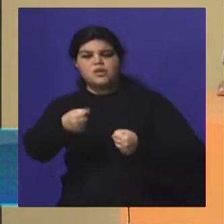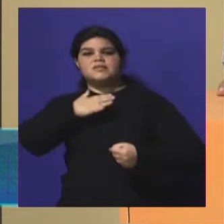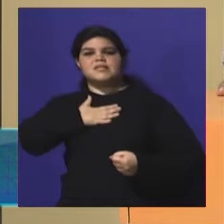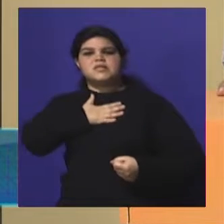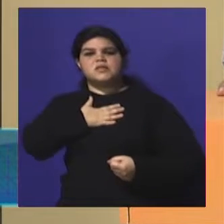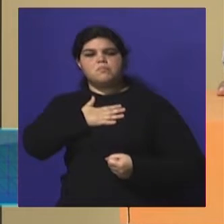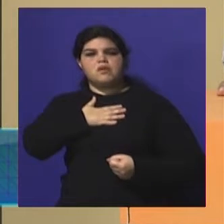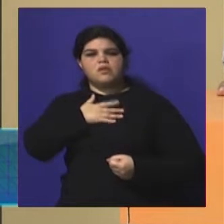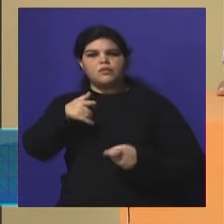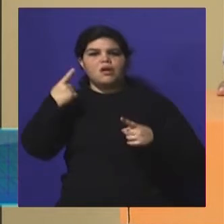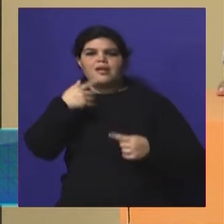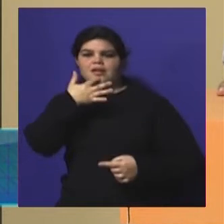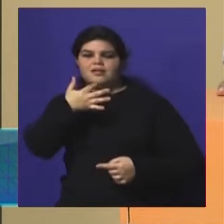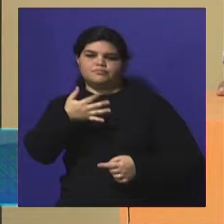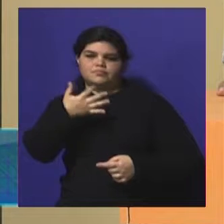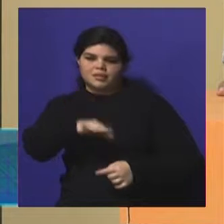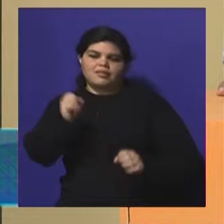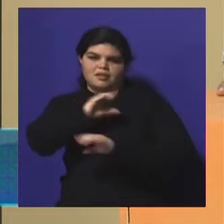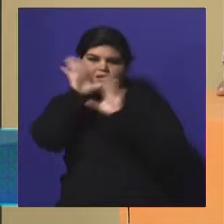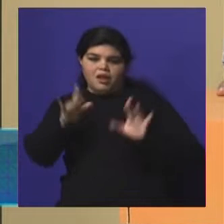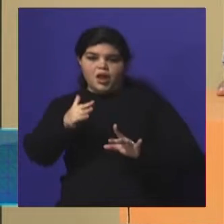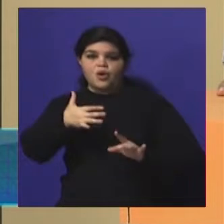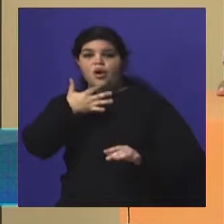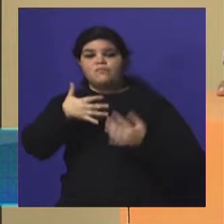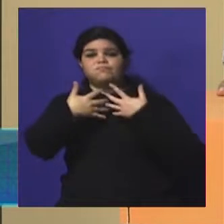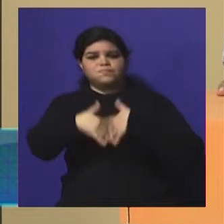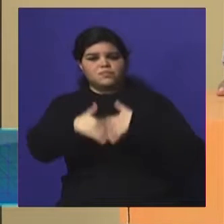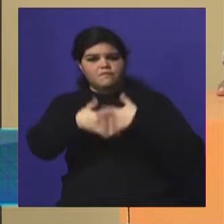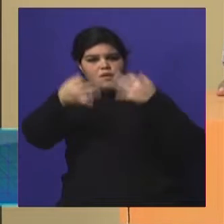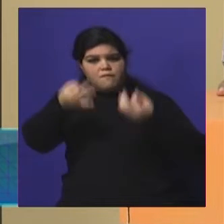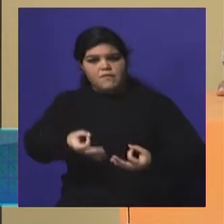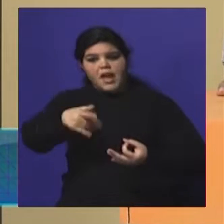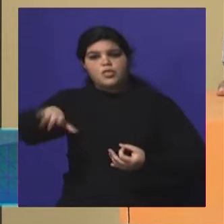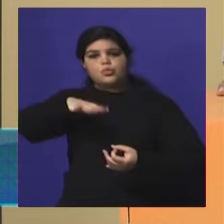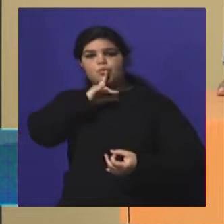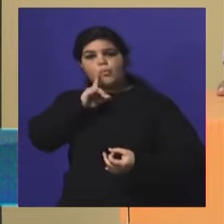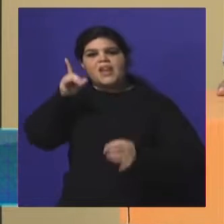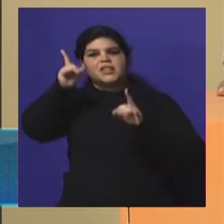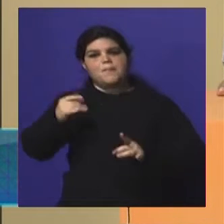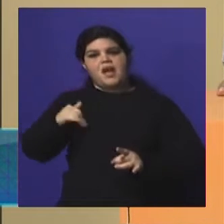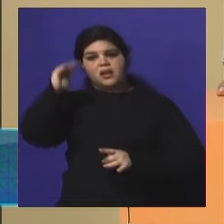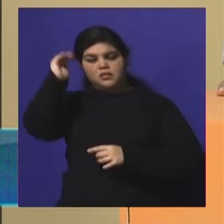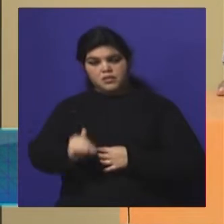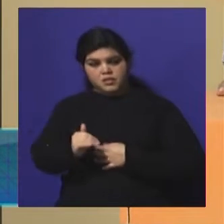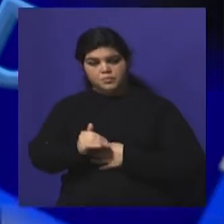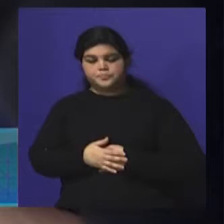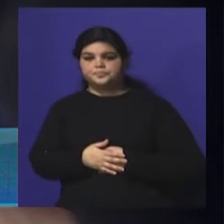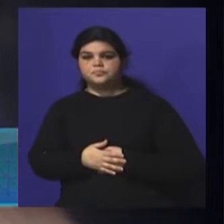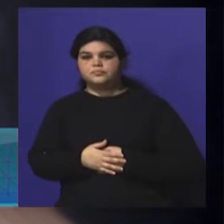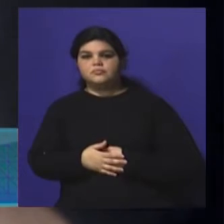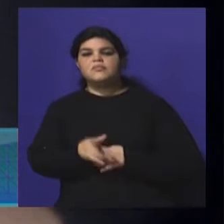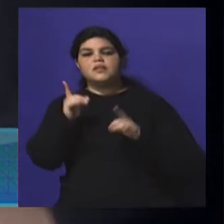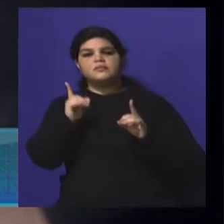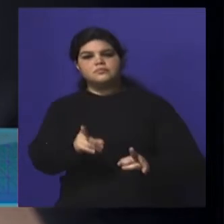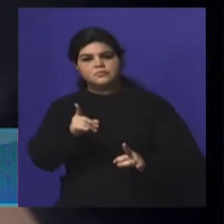lo que se quería reflexionar en San Miguel de Tucumán, como creo que en todas partes del país. También lo que me llamó mucho